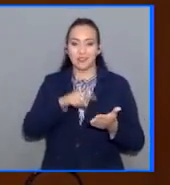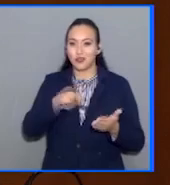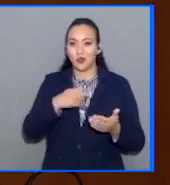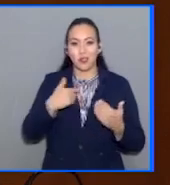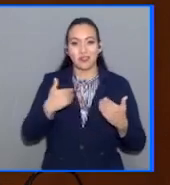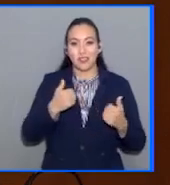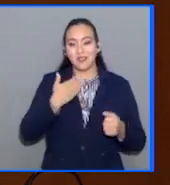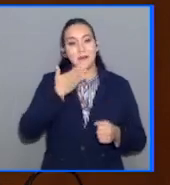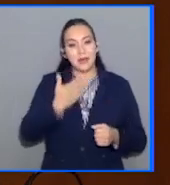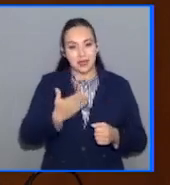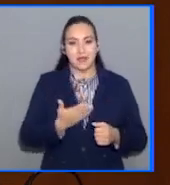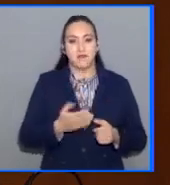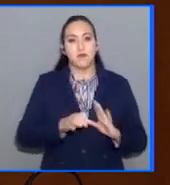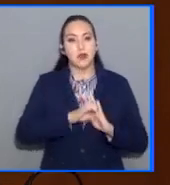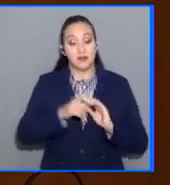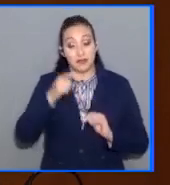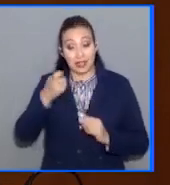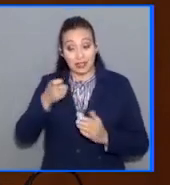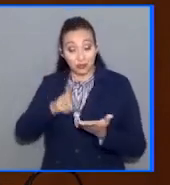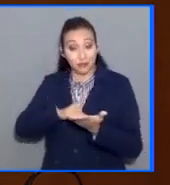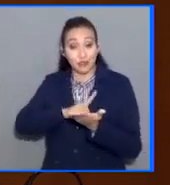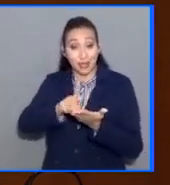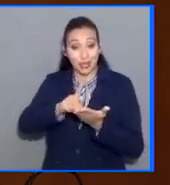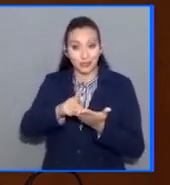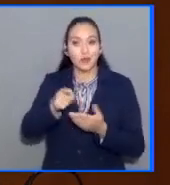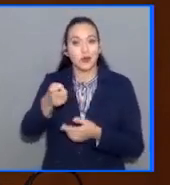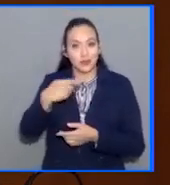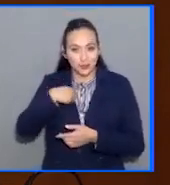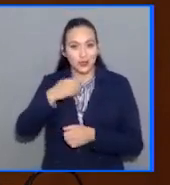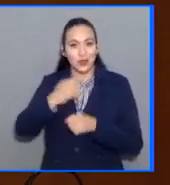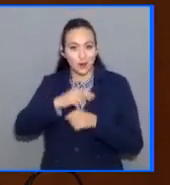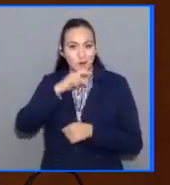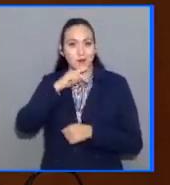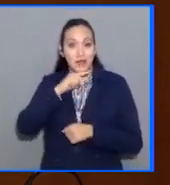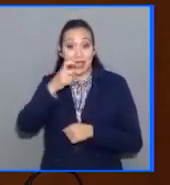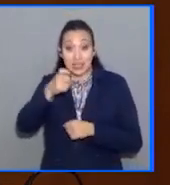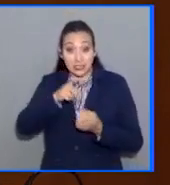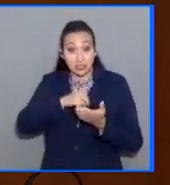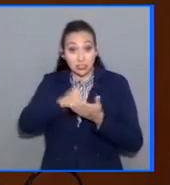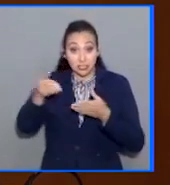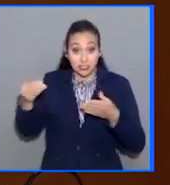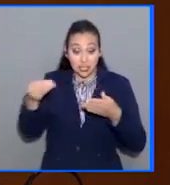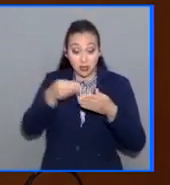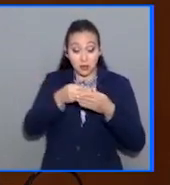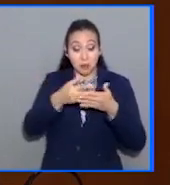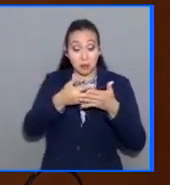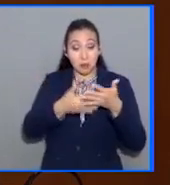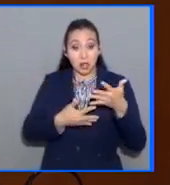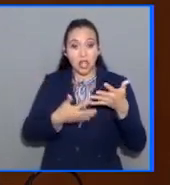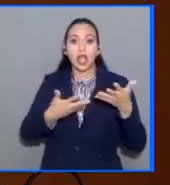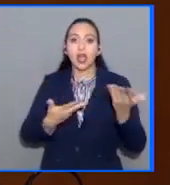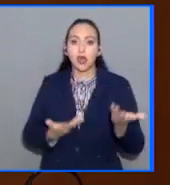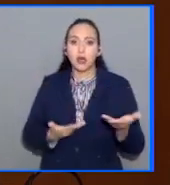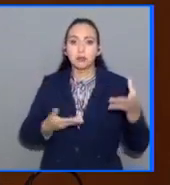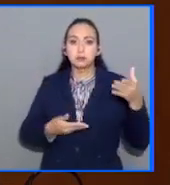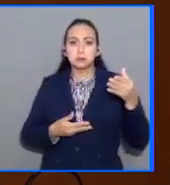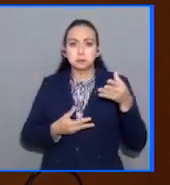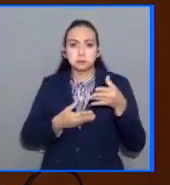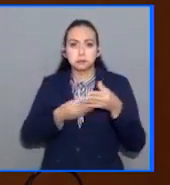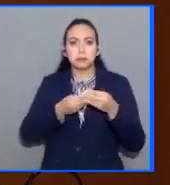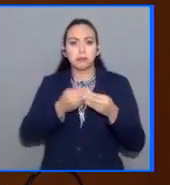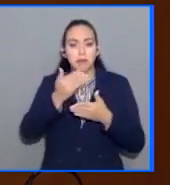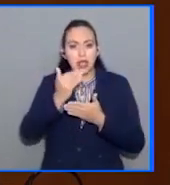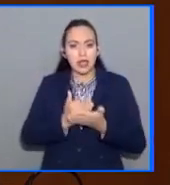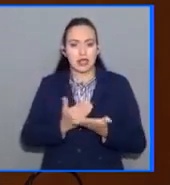en estos derechos, esa es mi preocupación ahorita actual, en todos estos derechos y en todos los asuntos que la Corte